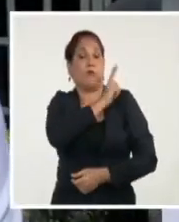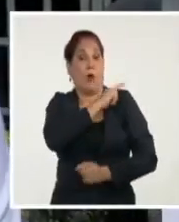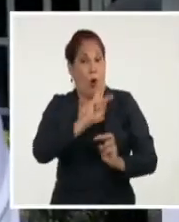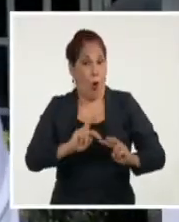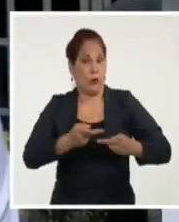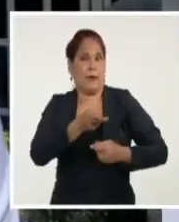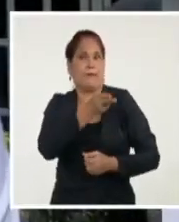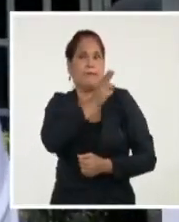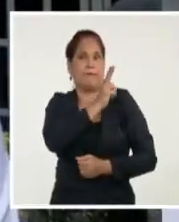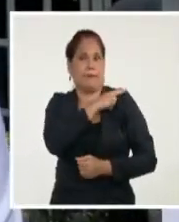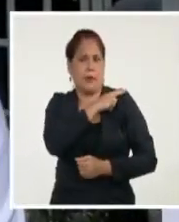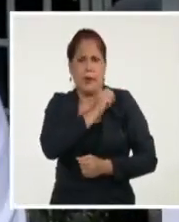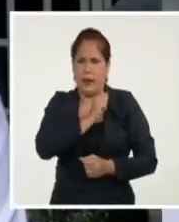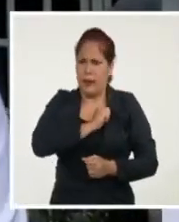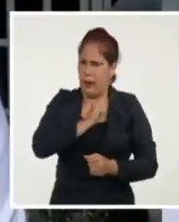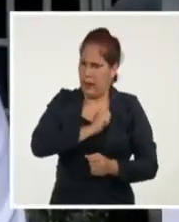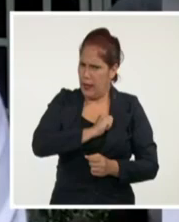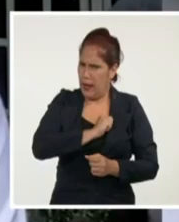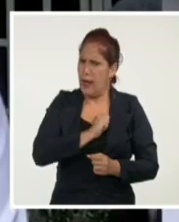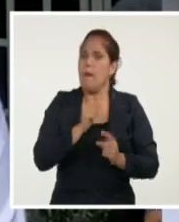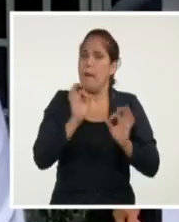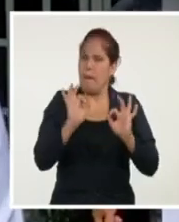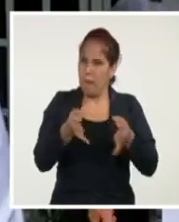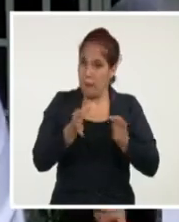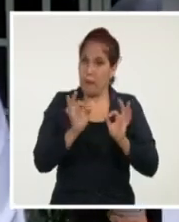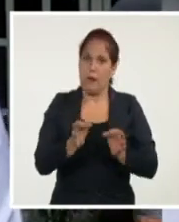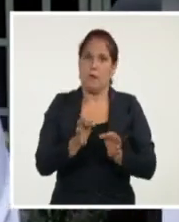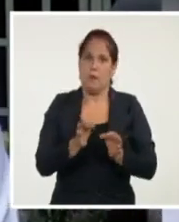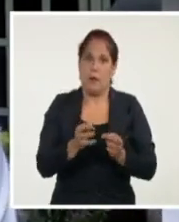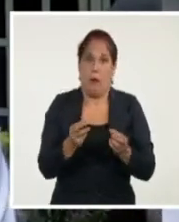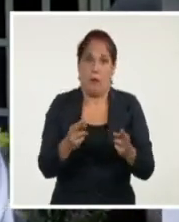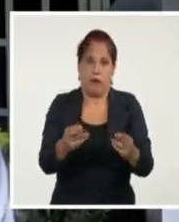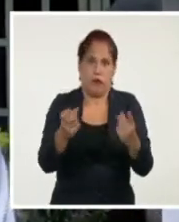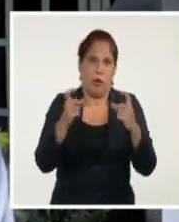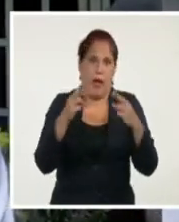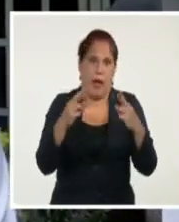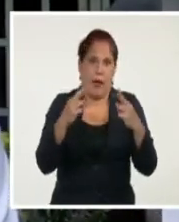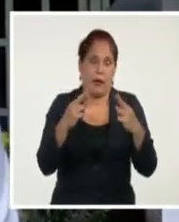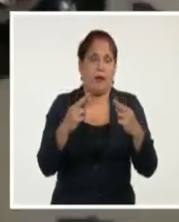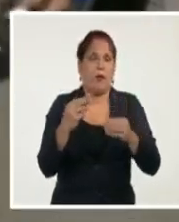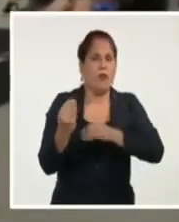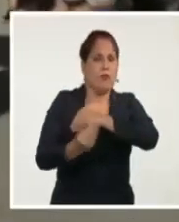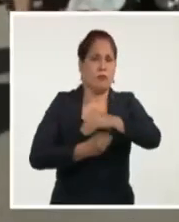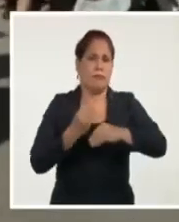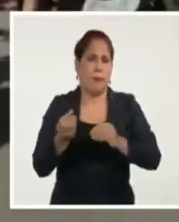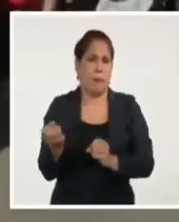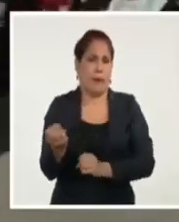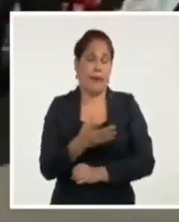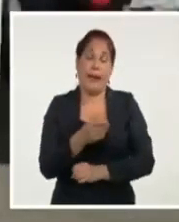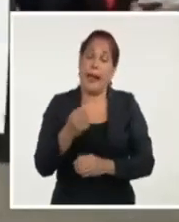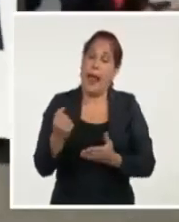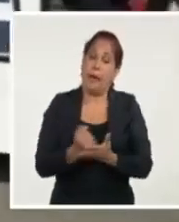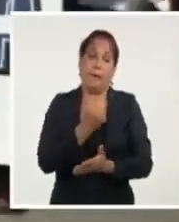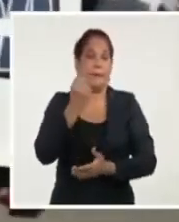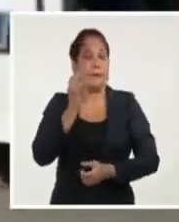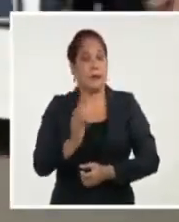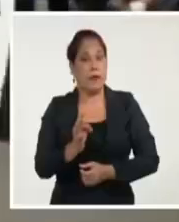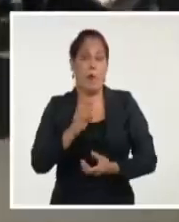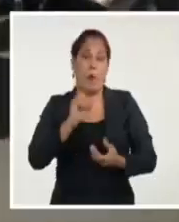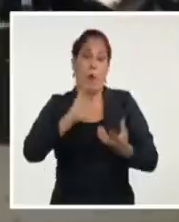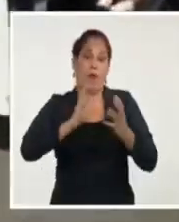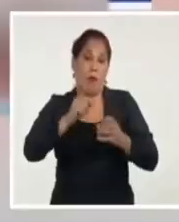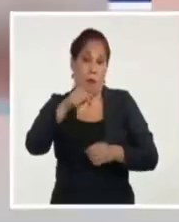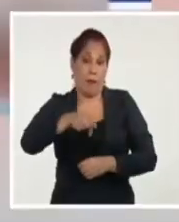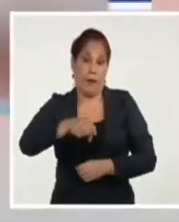o simplemente montarse en la misma cuerda de engaños y manipulaciones tan lamentablemente de moda por